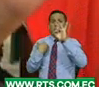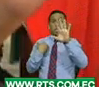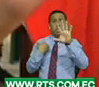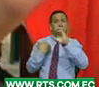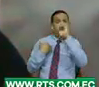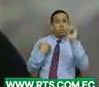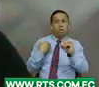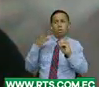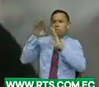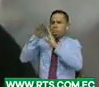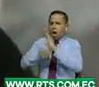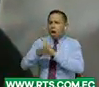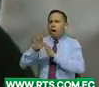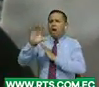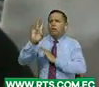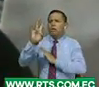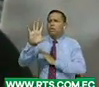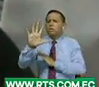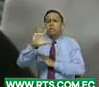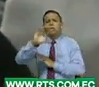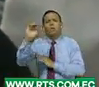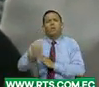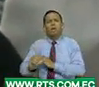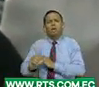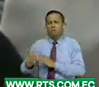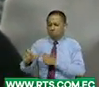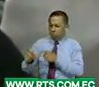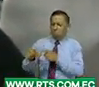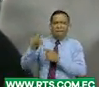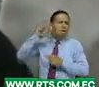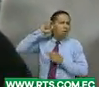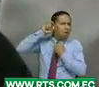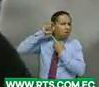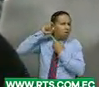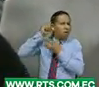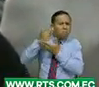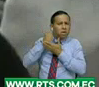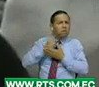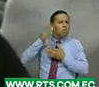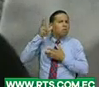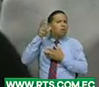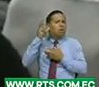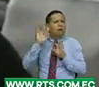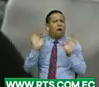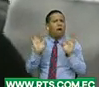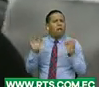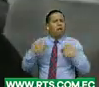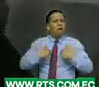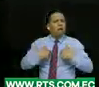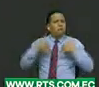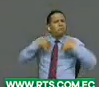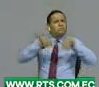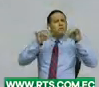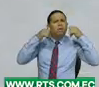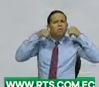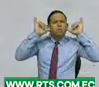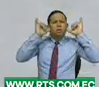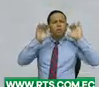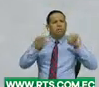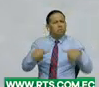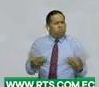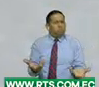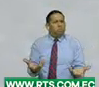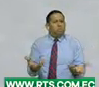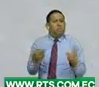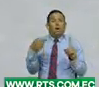ciento y yo por eso solicitaba una